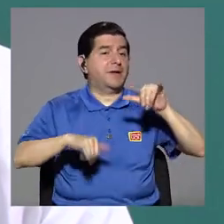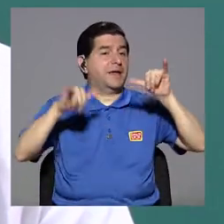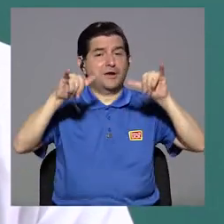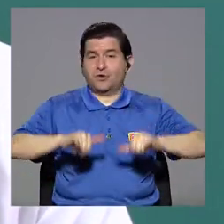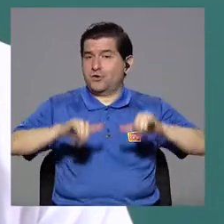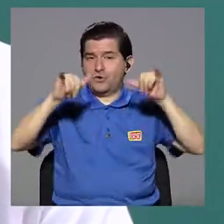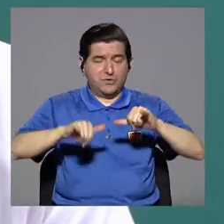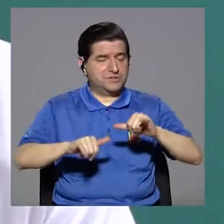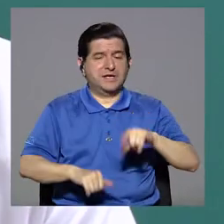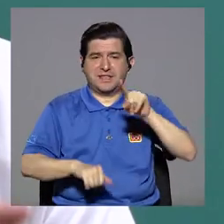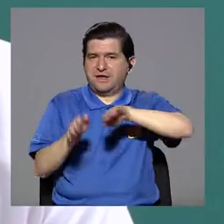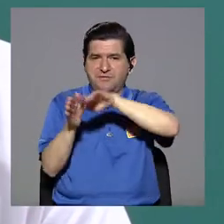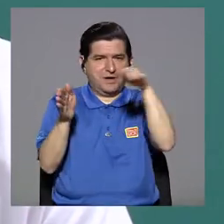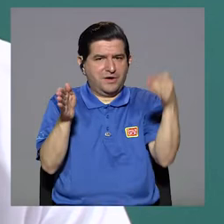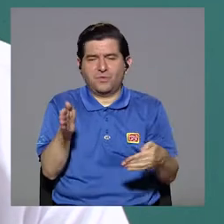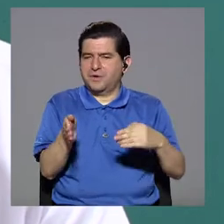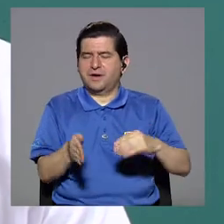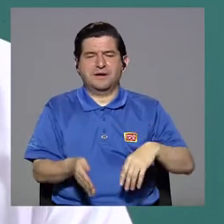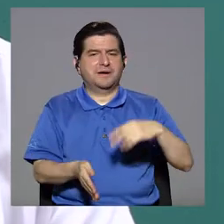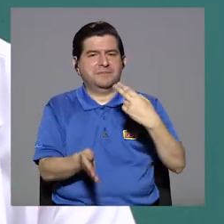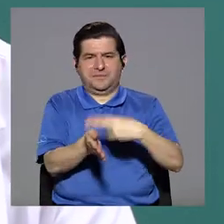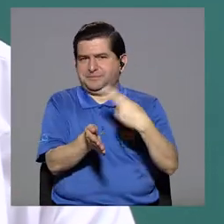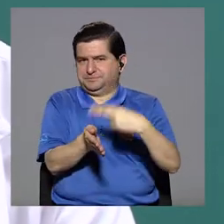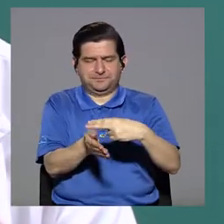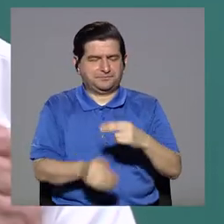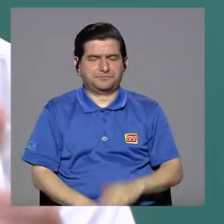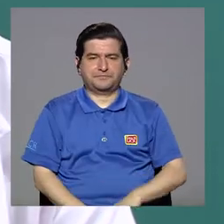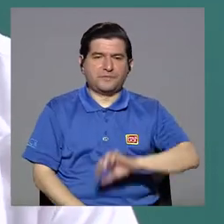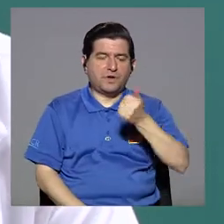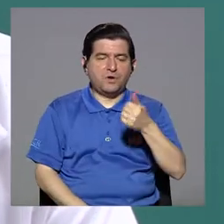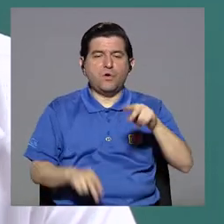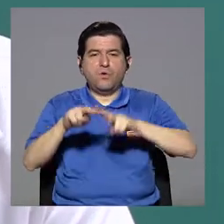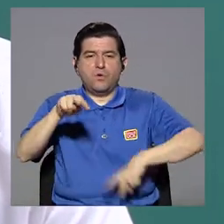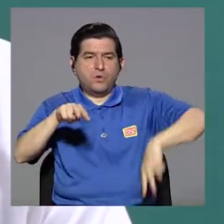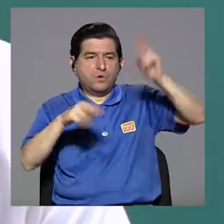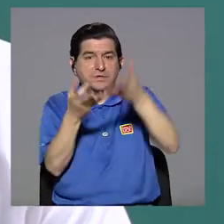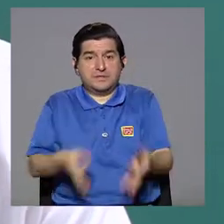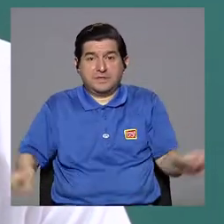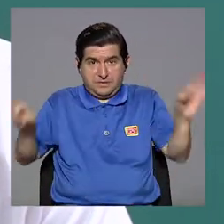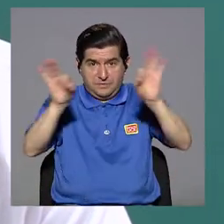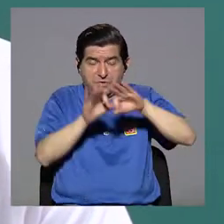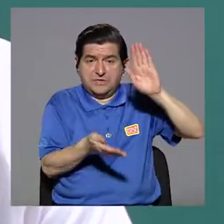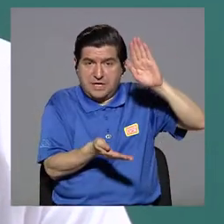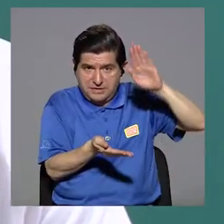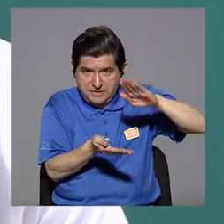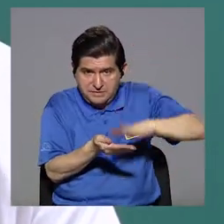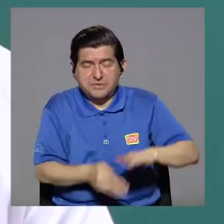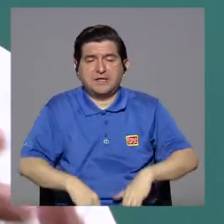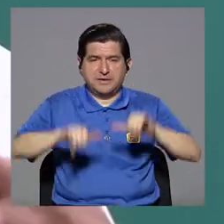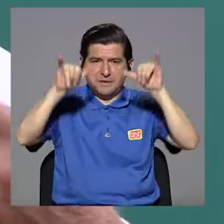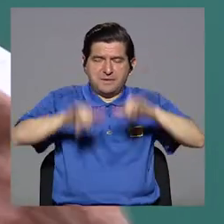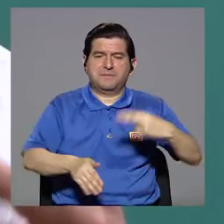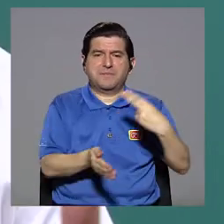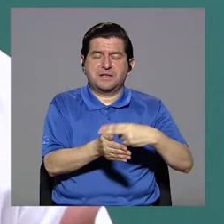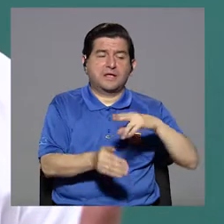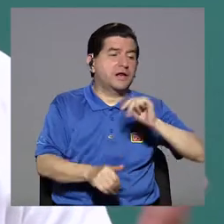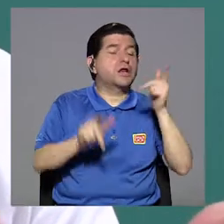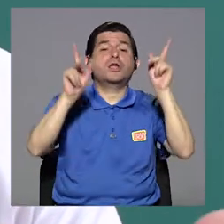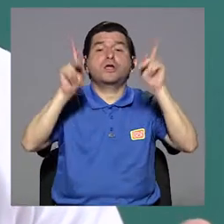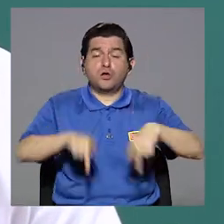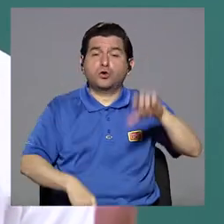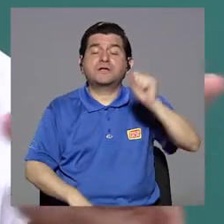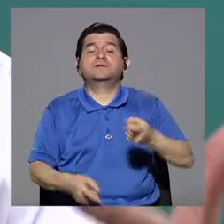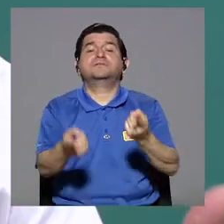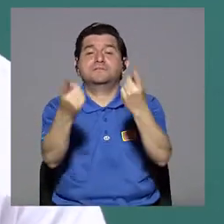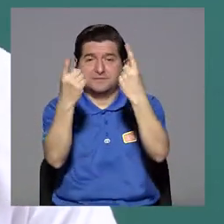hospitalizado y no ocupar una cama hospitalaria y además otra ventaja importante para reducir la estancia hospitalaria y dar oportunidad a